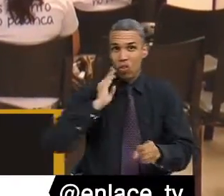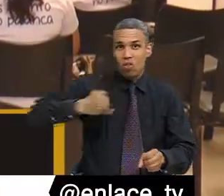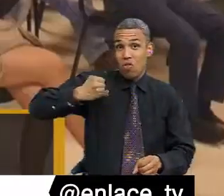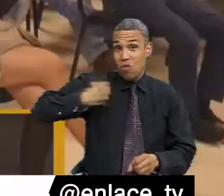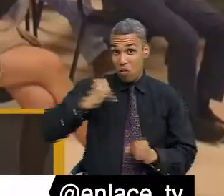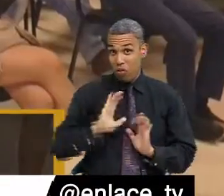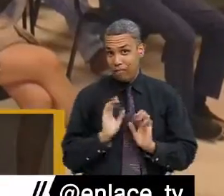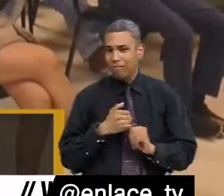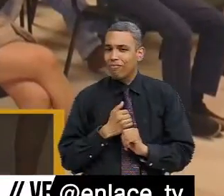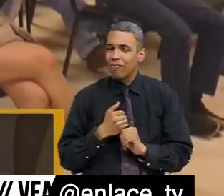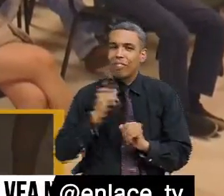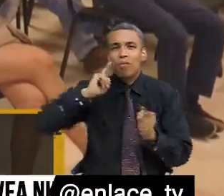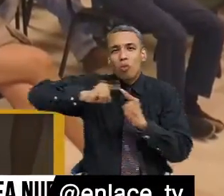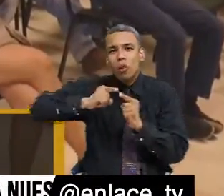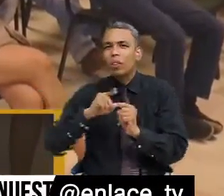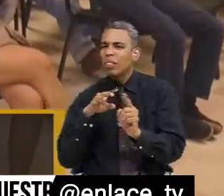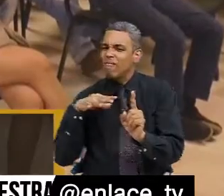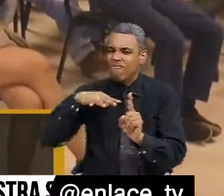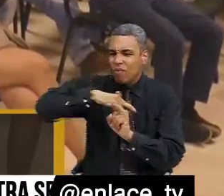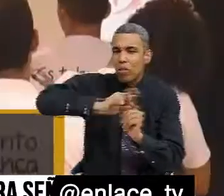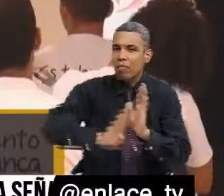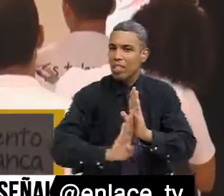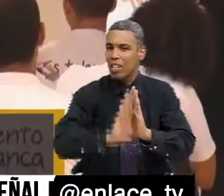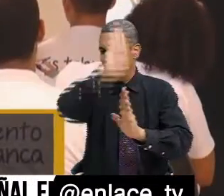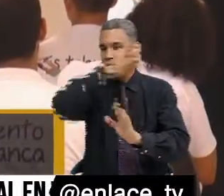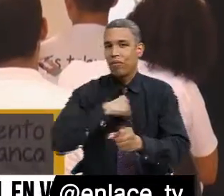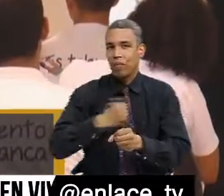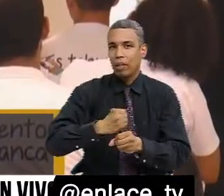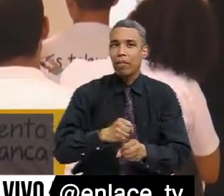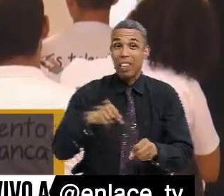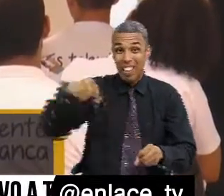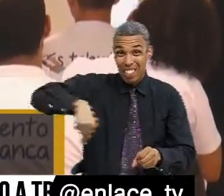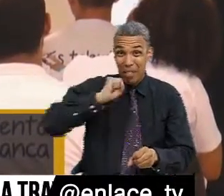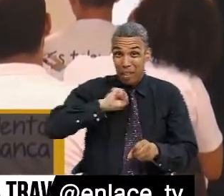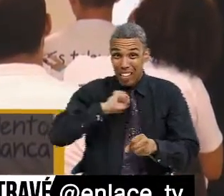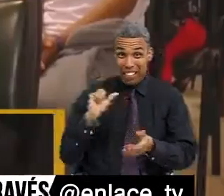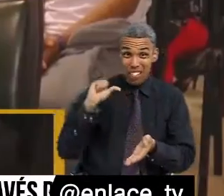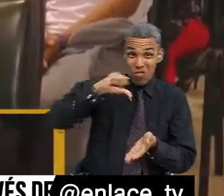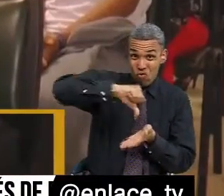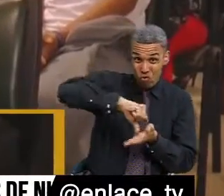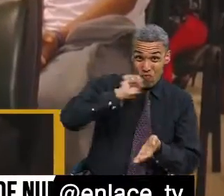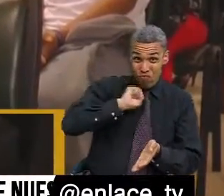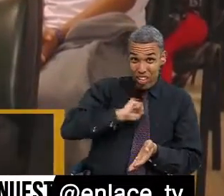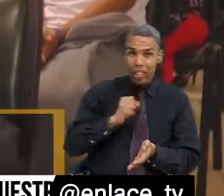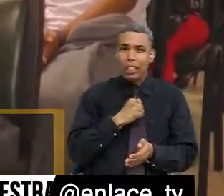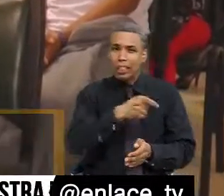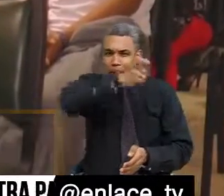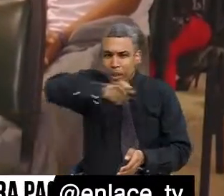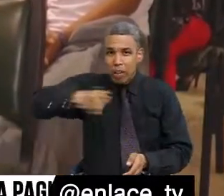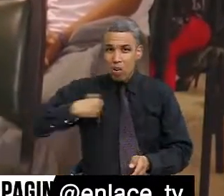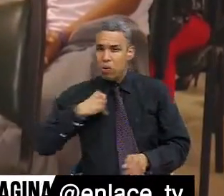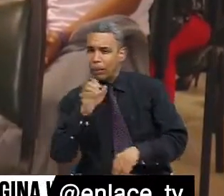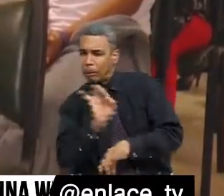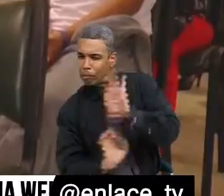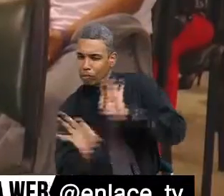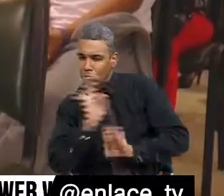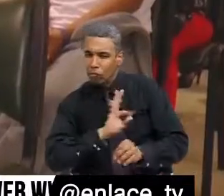en el municipio. La idea es que por lo menos 300 jóvenes barranqueños sean los que logren acceder a este primer empleo.